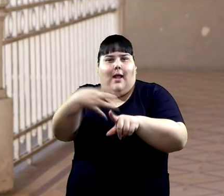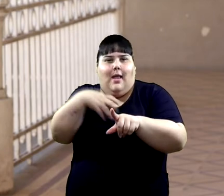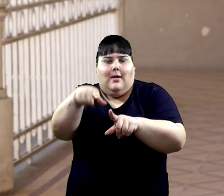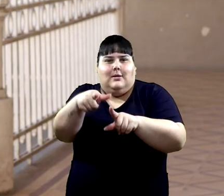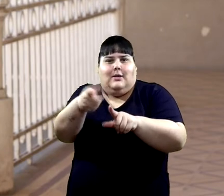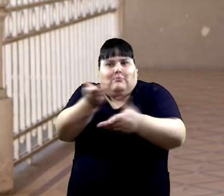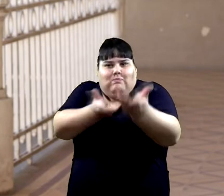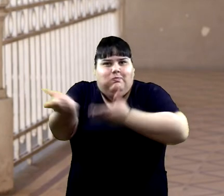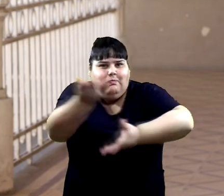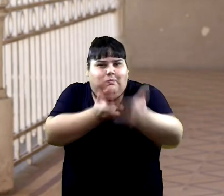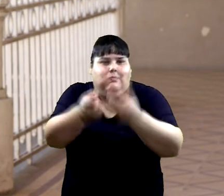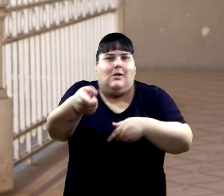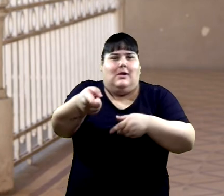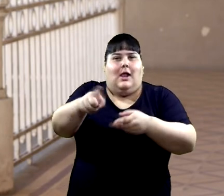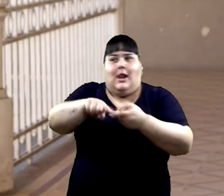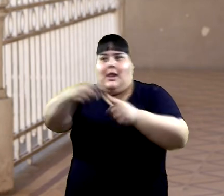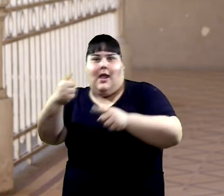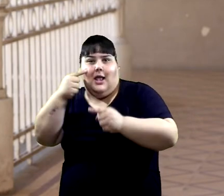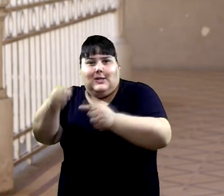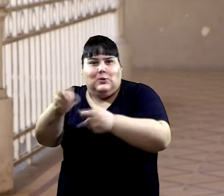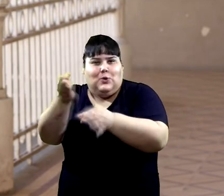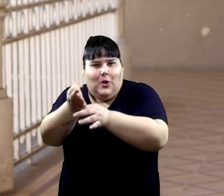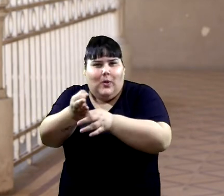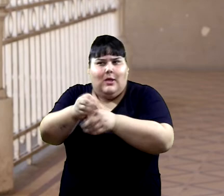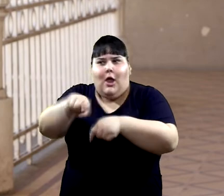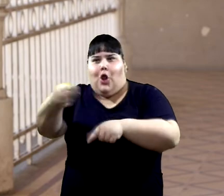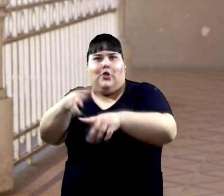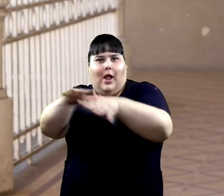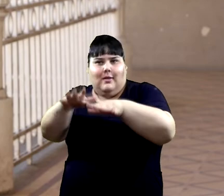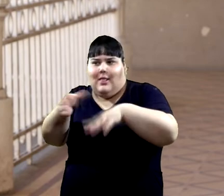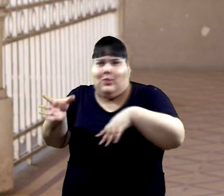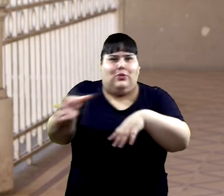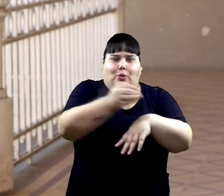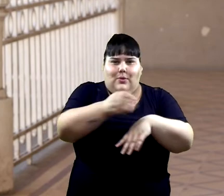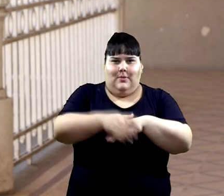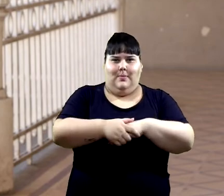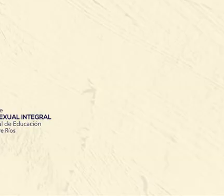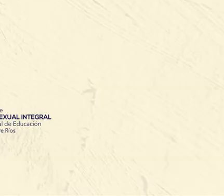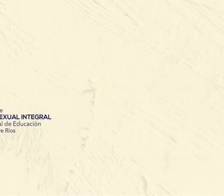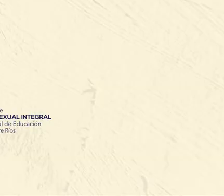diríamos, de todo eso en el aula, en la institución educativa y en todas las prácticas.